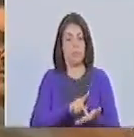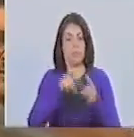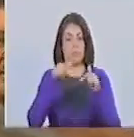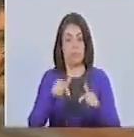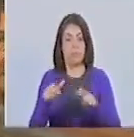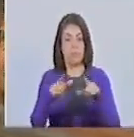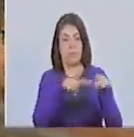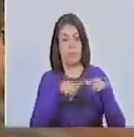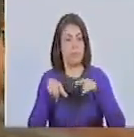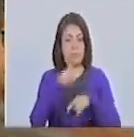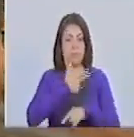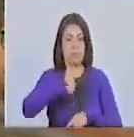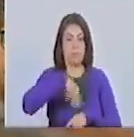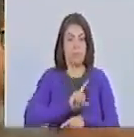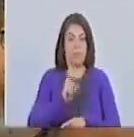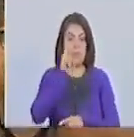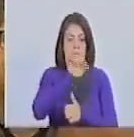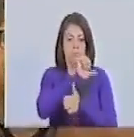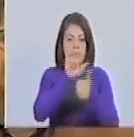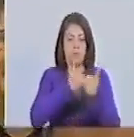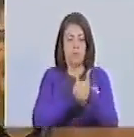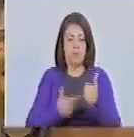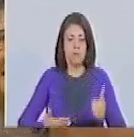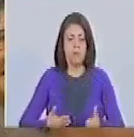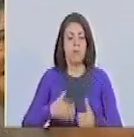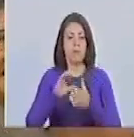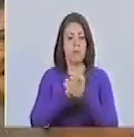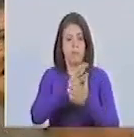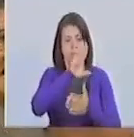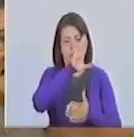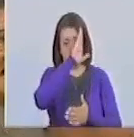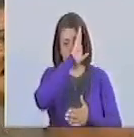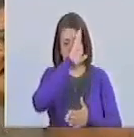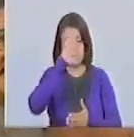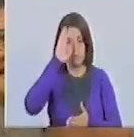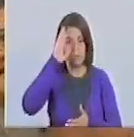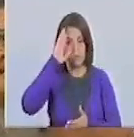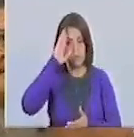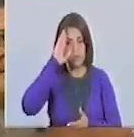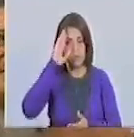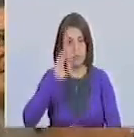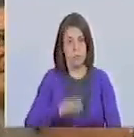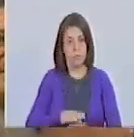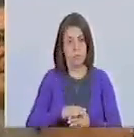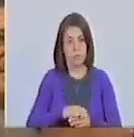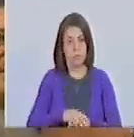esta instalación nuestro primer vicepresidente, el compañero y camarada